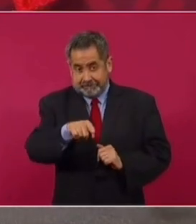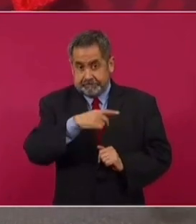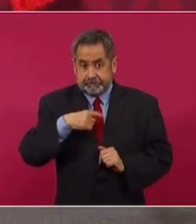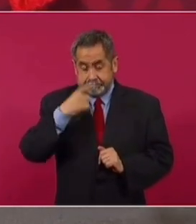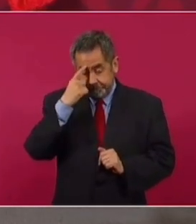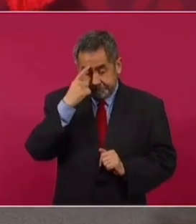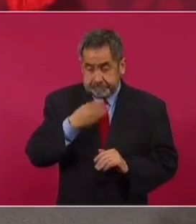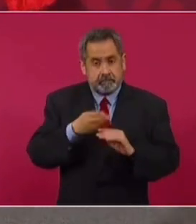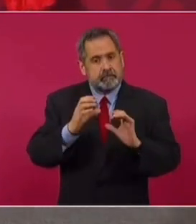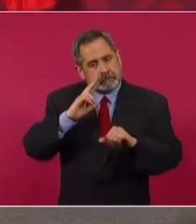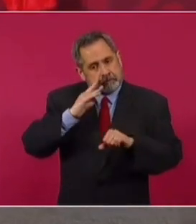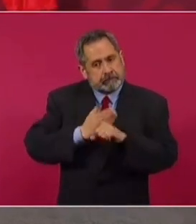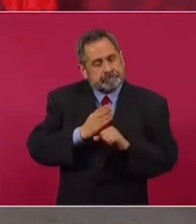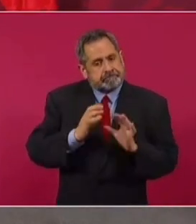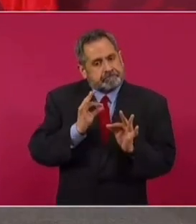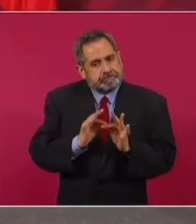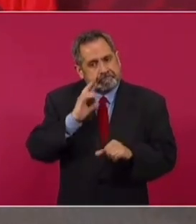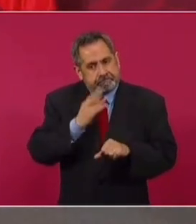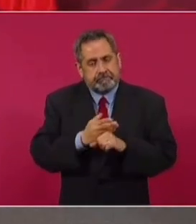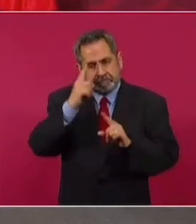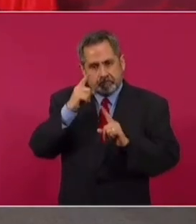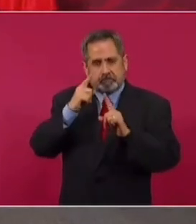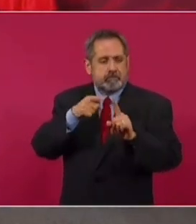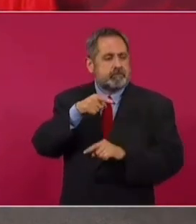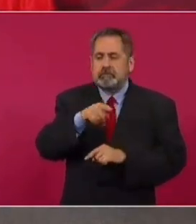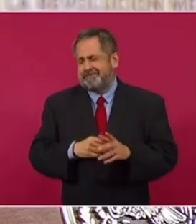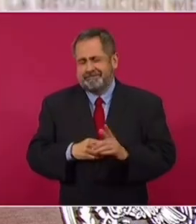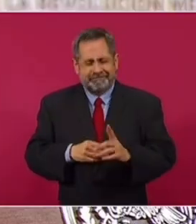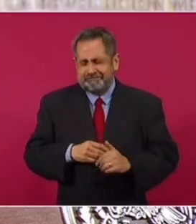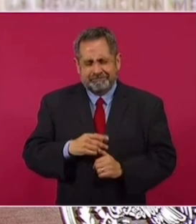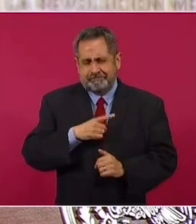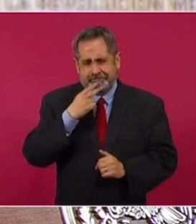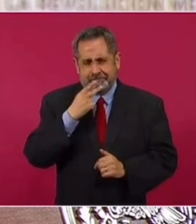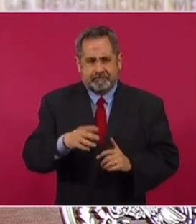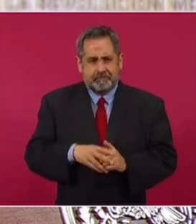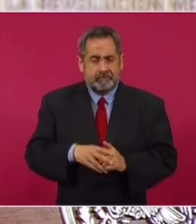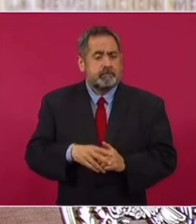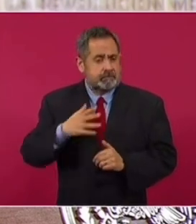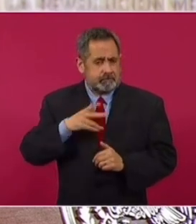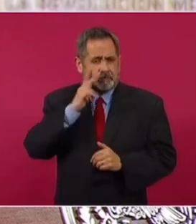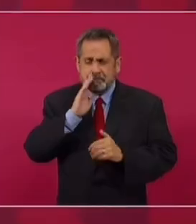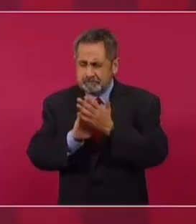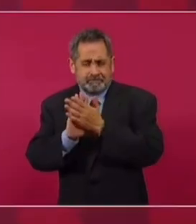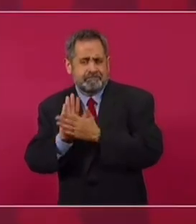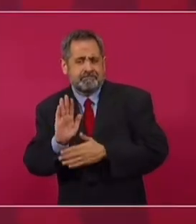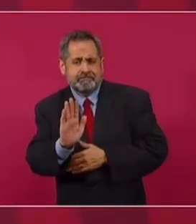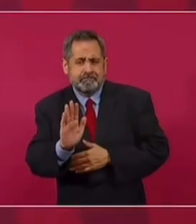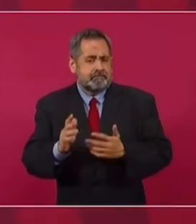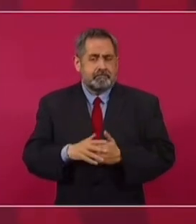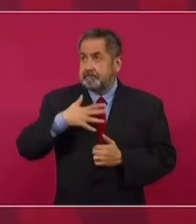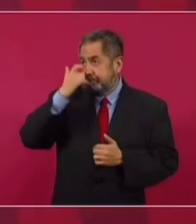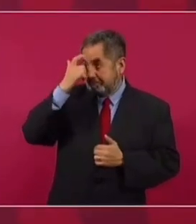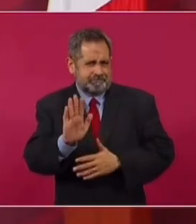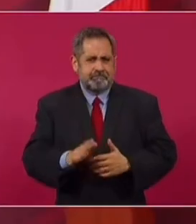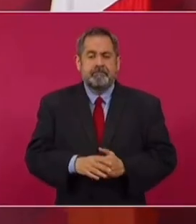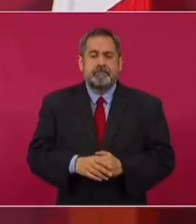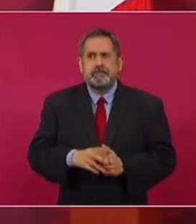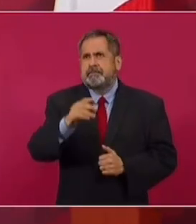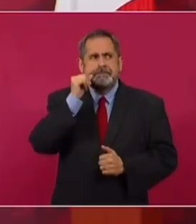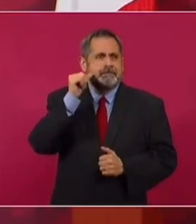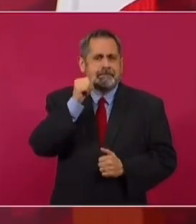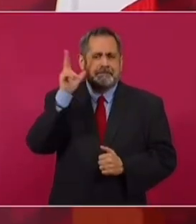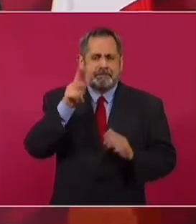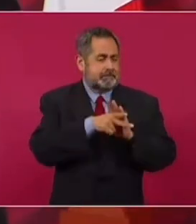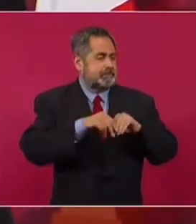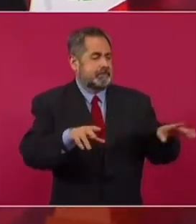ser tratados con mucha responsabilidad, con propósitos politiqueros, porque hay constancia de eso. No invento nada. Ayer, antier,